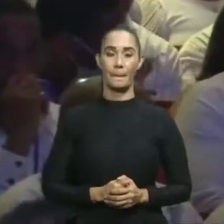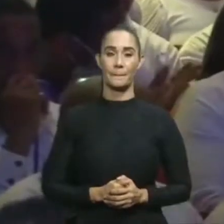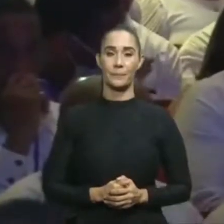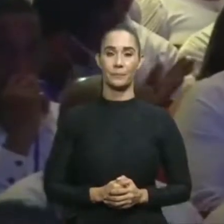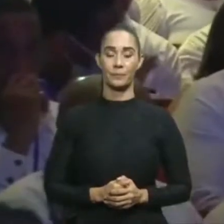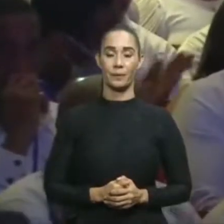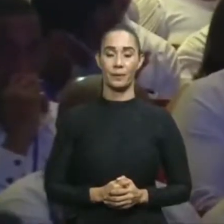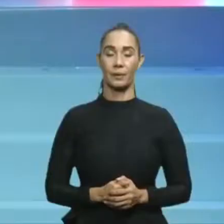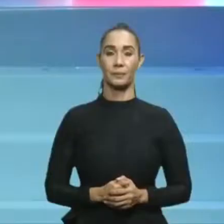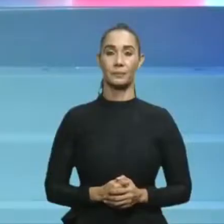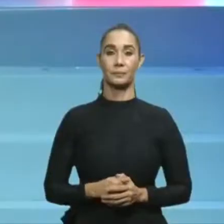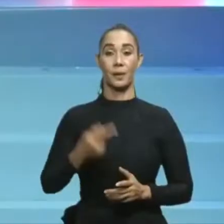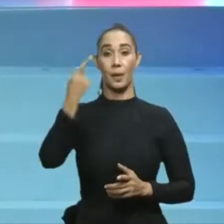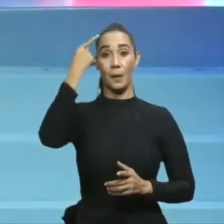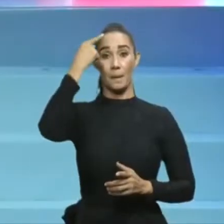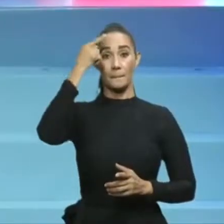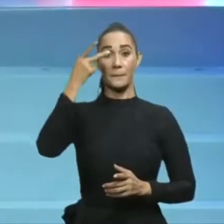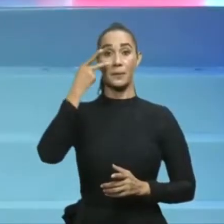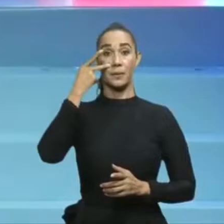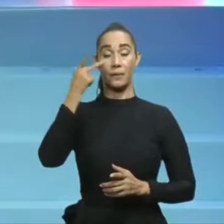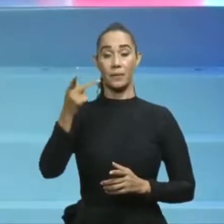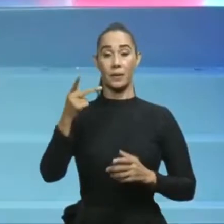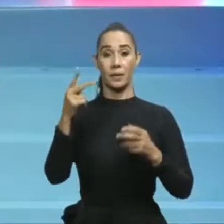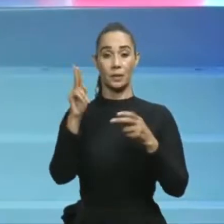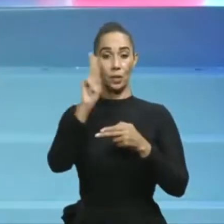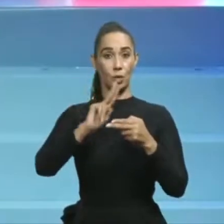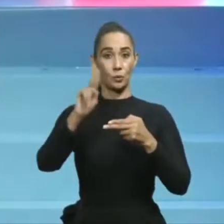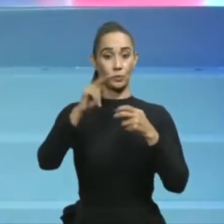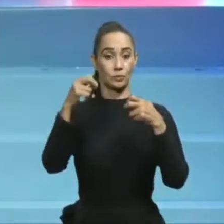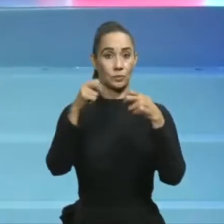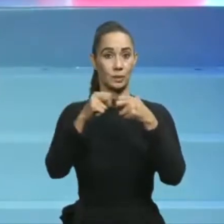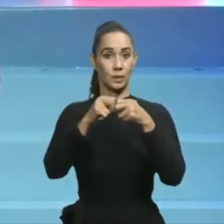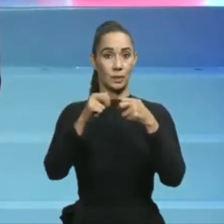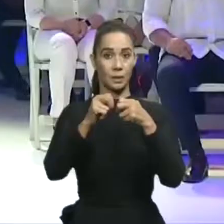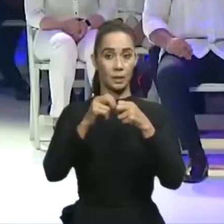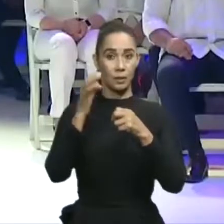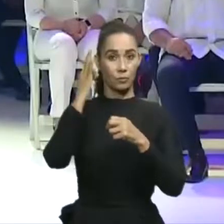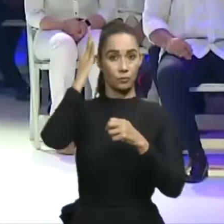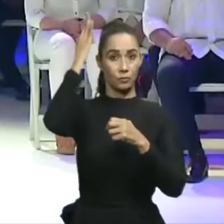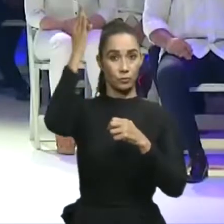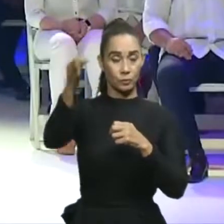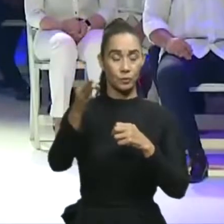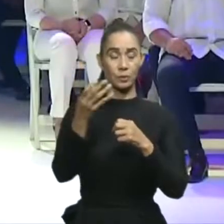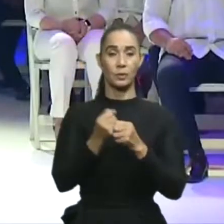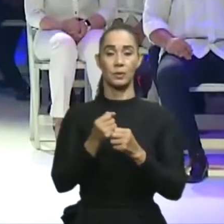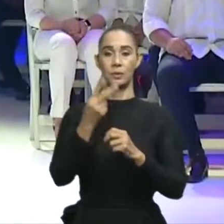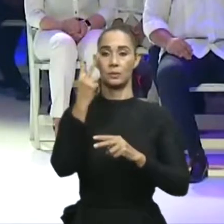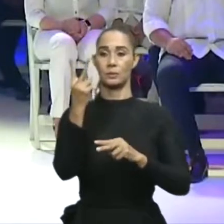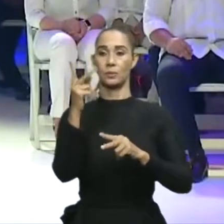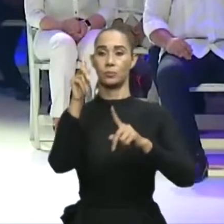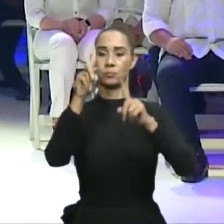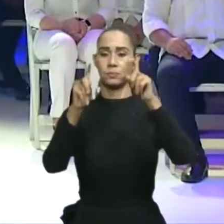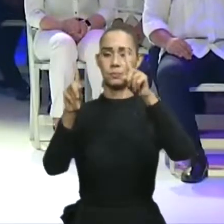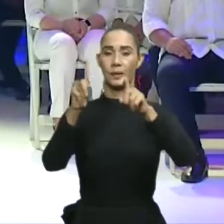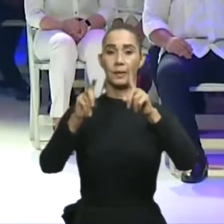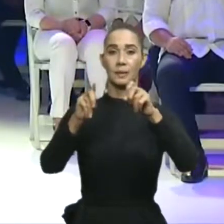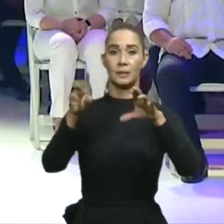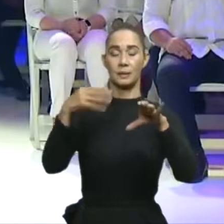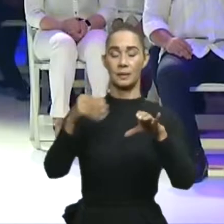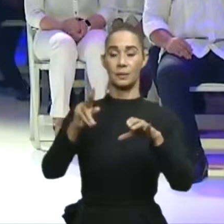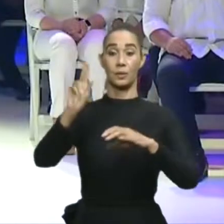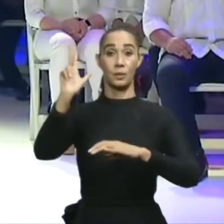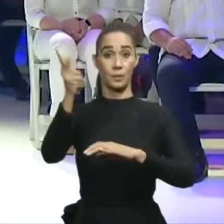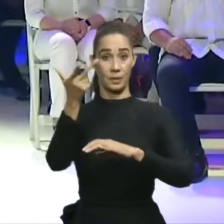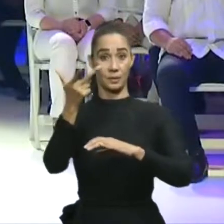para asegurar el abastecimiento presente y futuro de energía eléctrica hemos realizado dos licitaciones y tenemos una